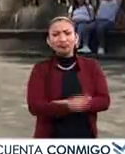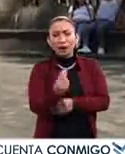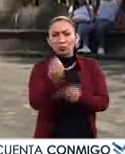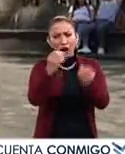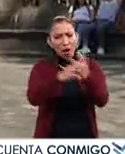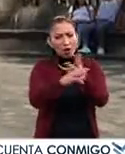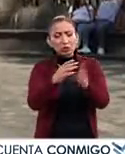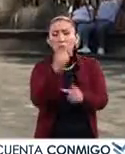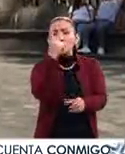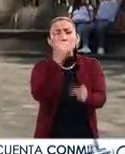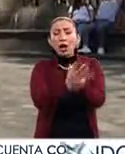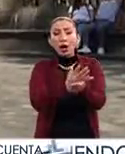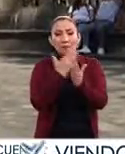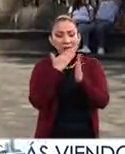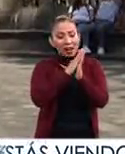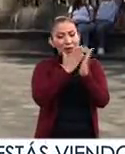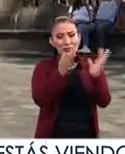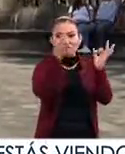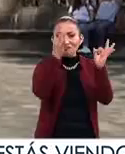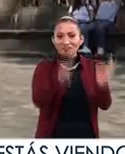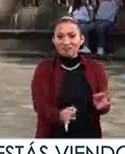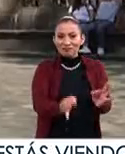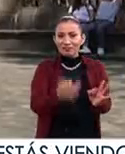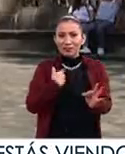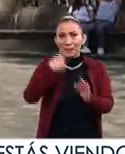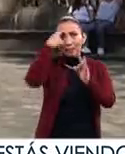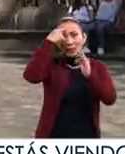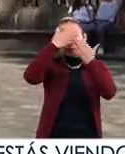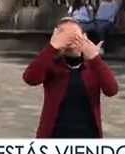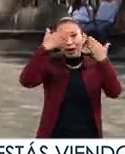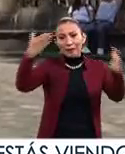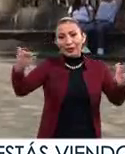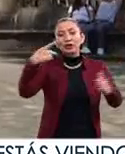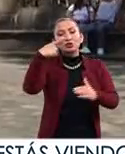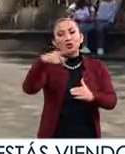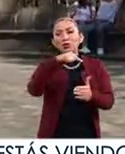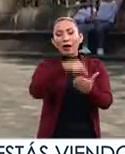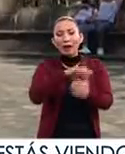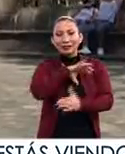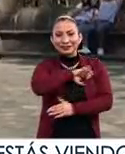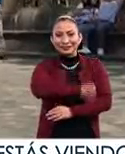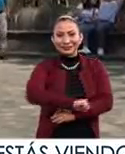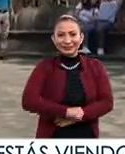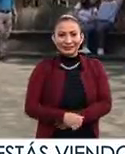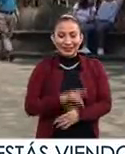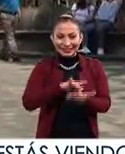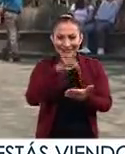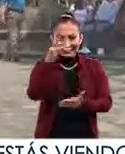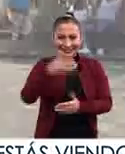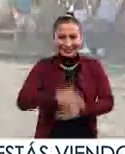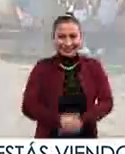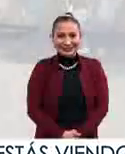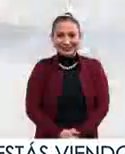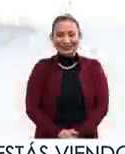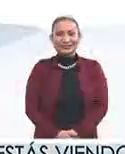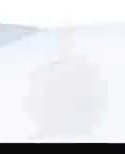necesitan muchas cosas. Un buen libro a la mano, nuestra mente abierta y el espacio que prefieran. Gracias.